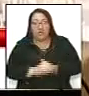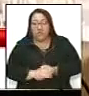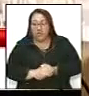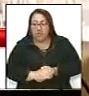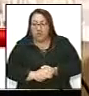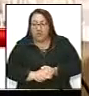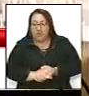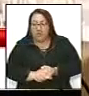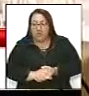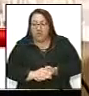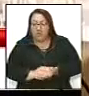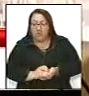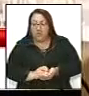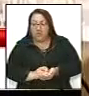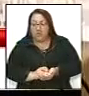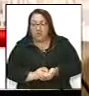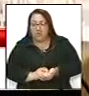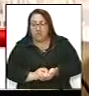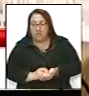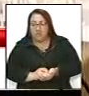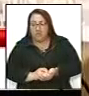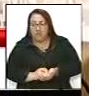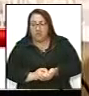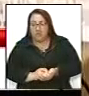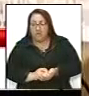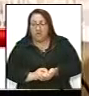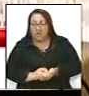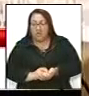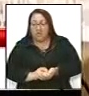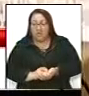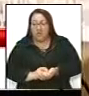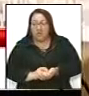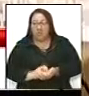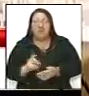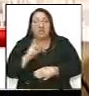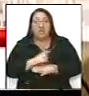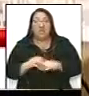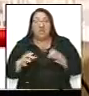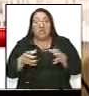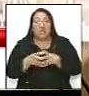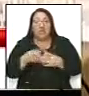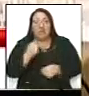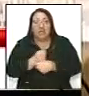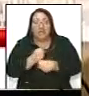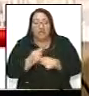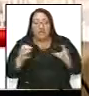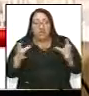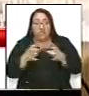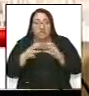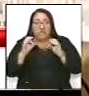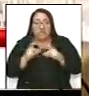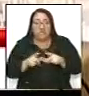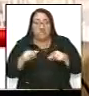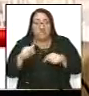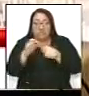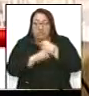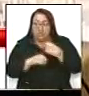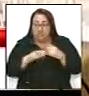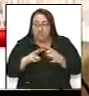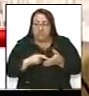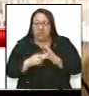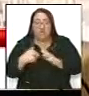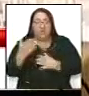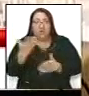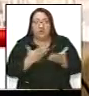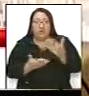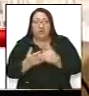de el desarrollo de lo que es la jornada escolar completa. Porque en muchas de las zonas del país estamos